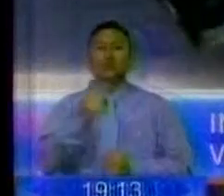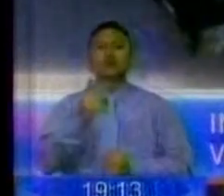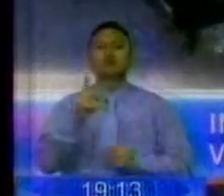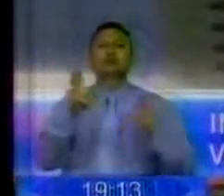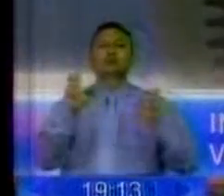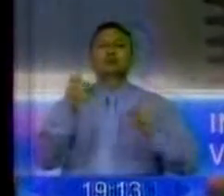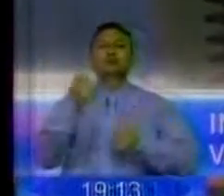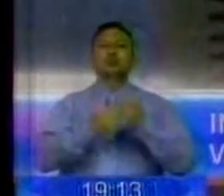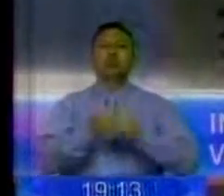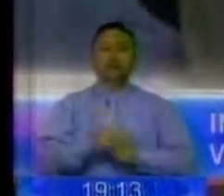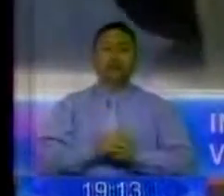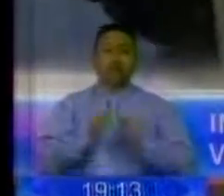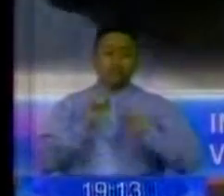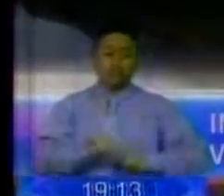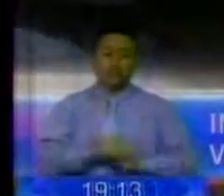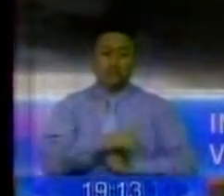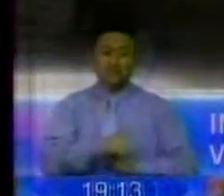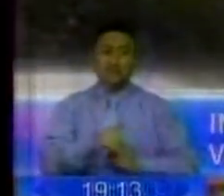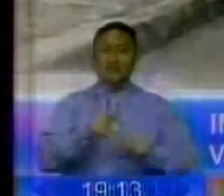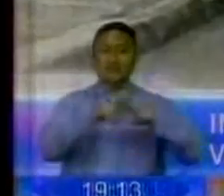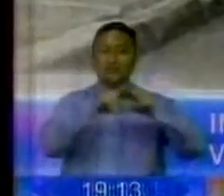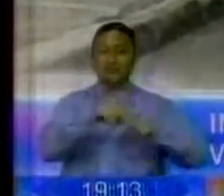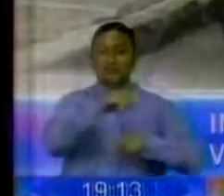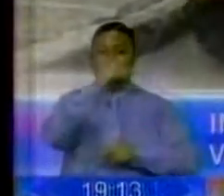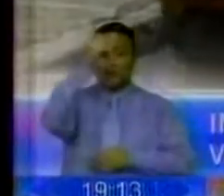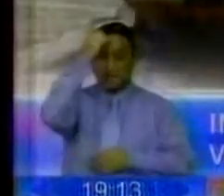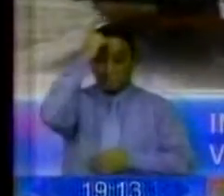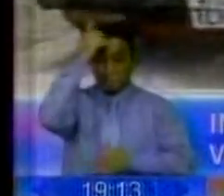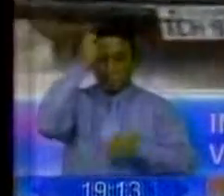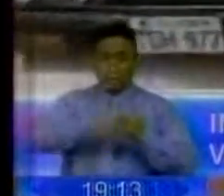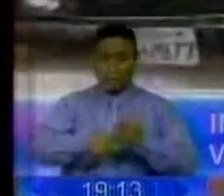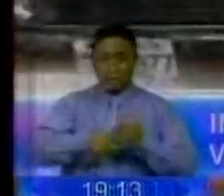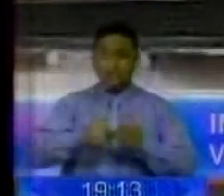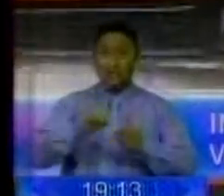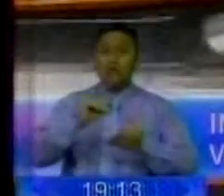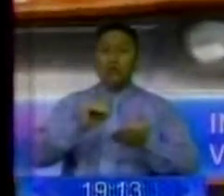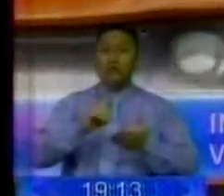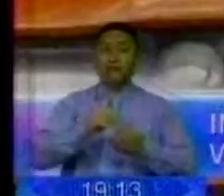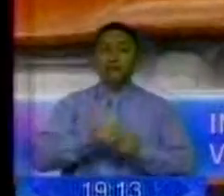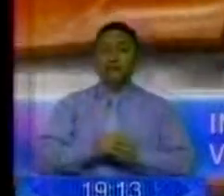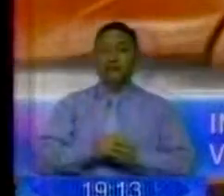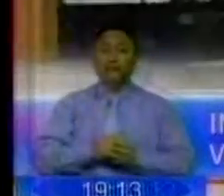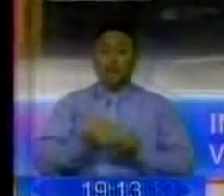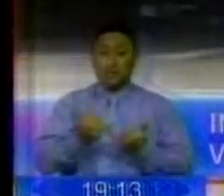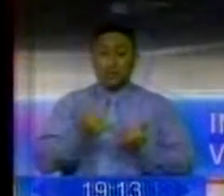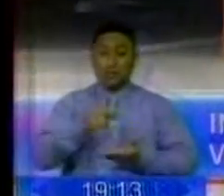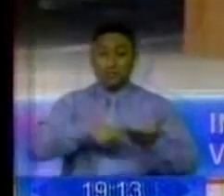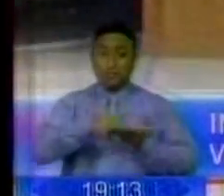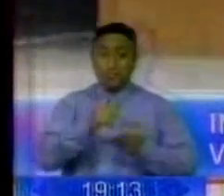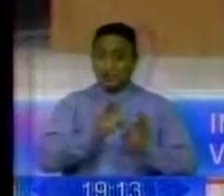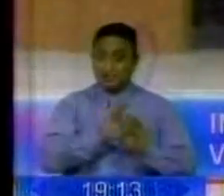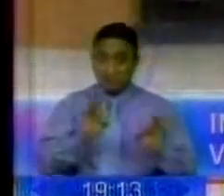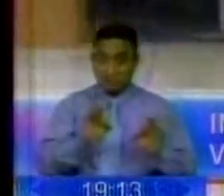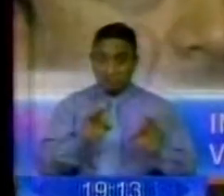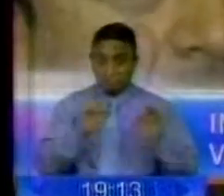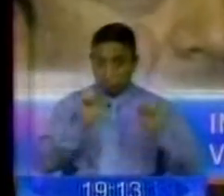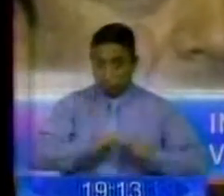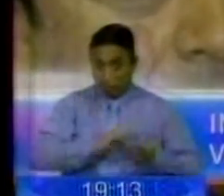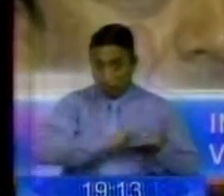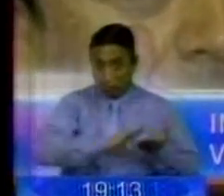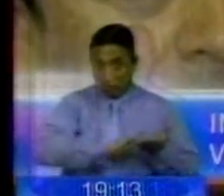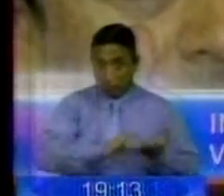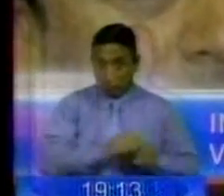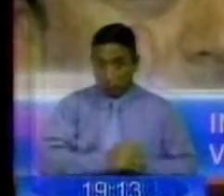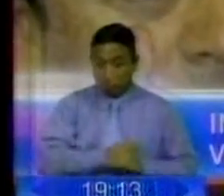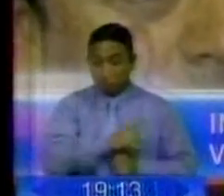este proyecto se puede incluir una remisión de las deudas, multas e intereses de quienes hasta el momento están impagos de este impuesto. Los